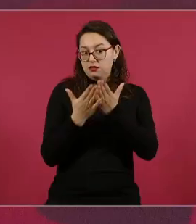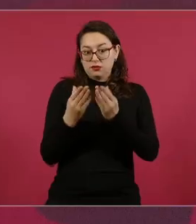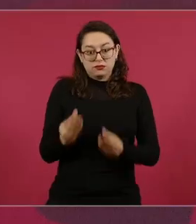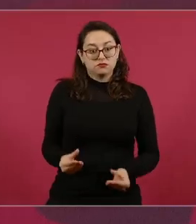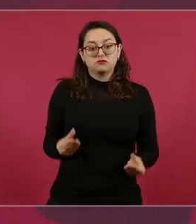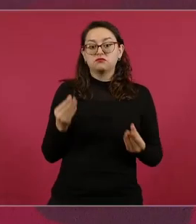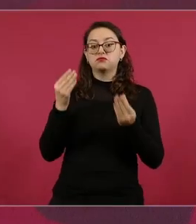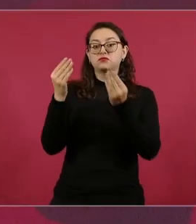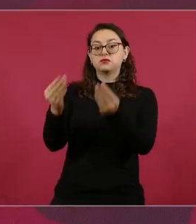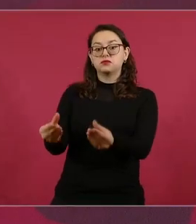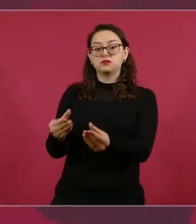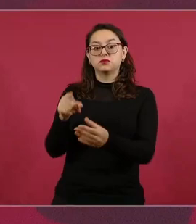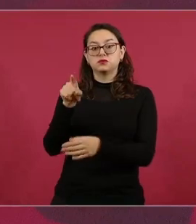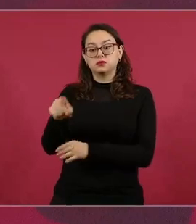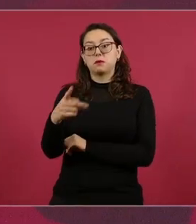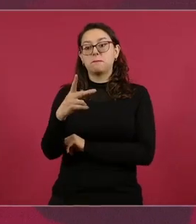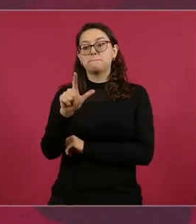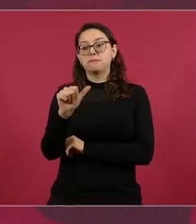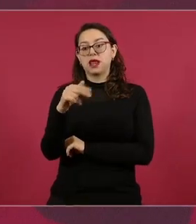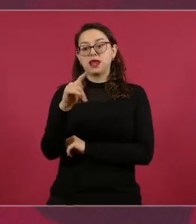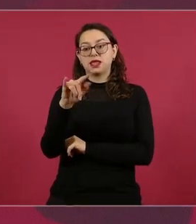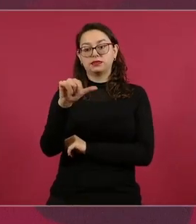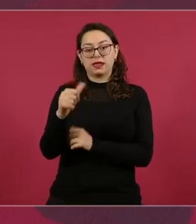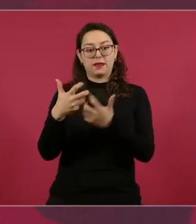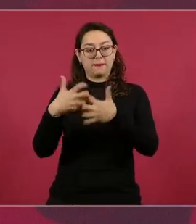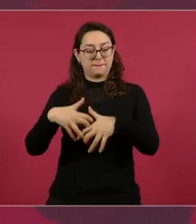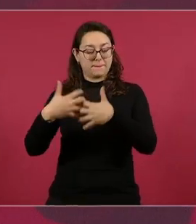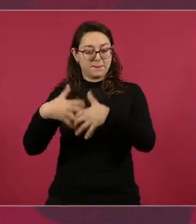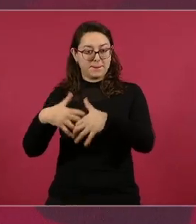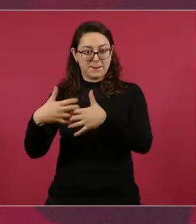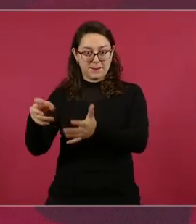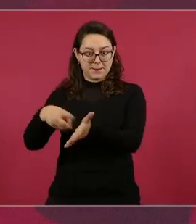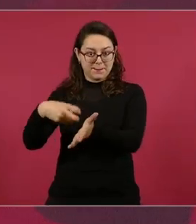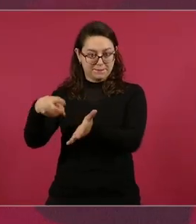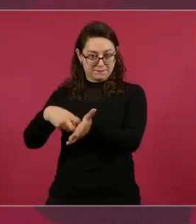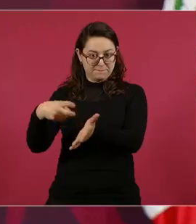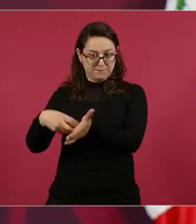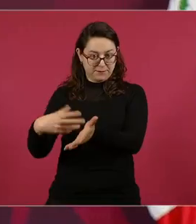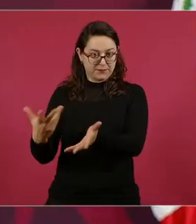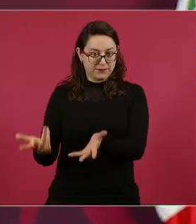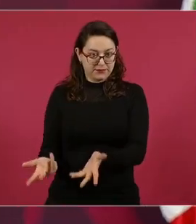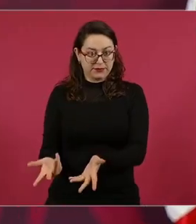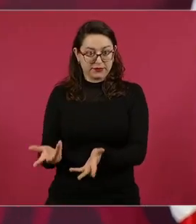a la editorial Planeta. Y